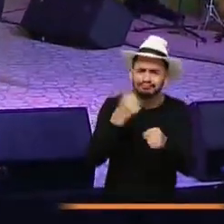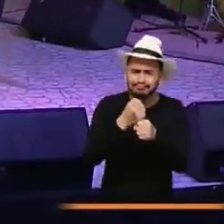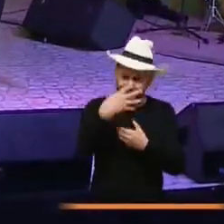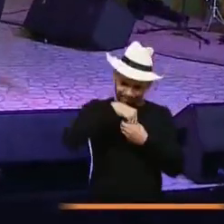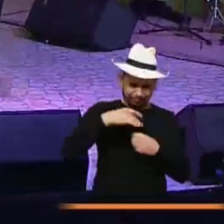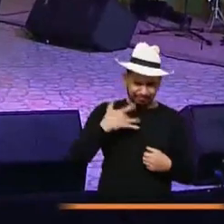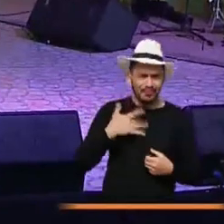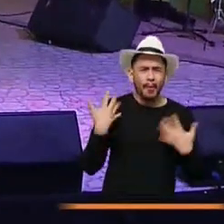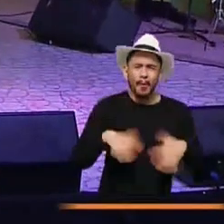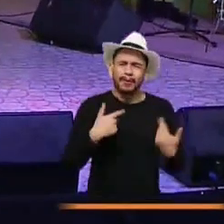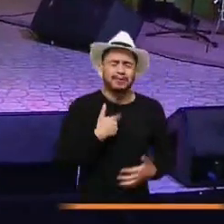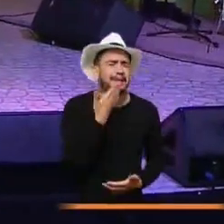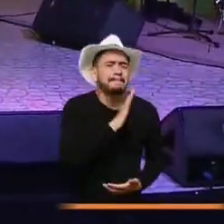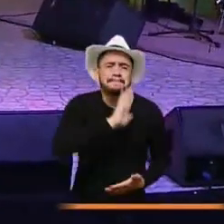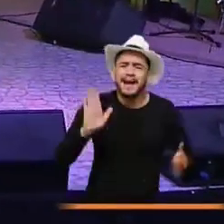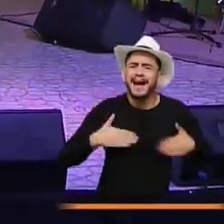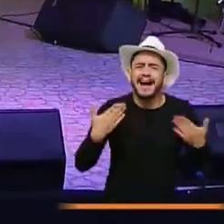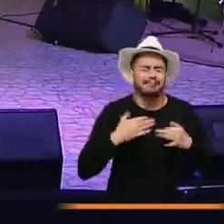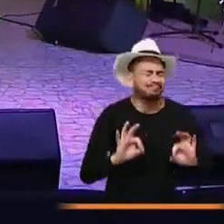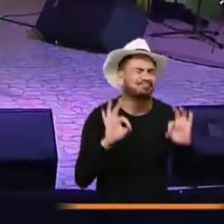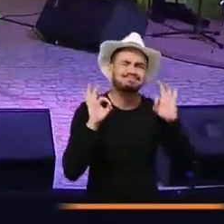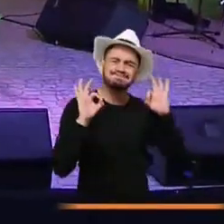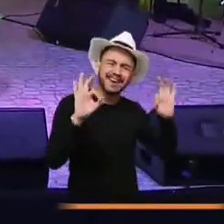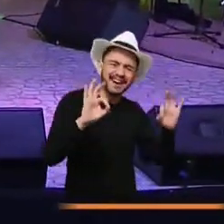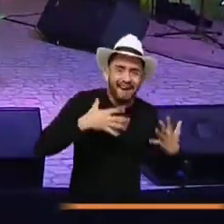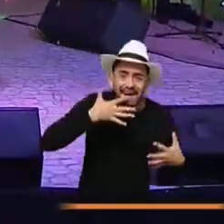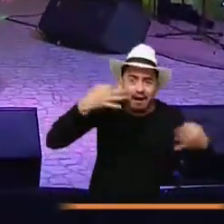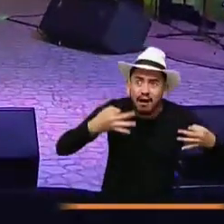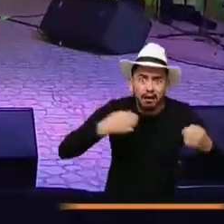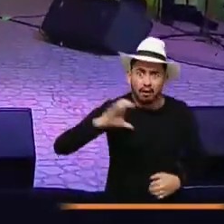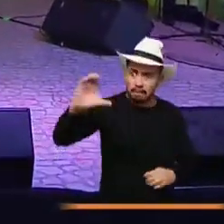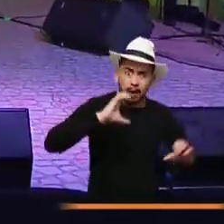favorito más que todo en la quincena